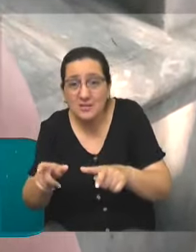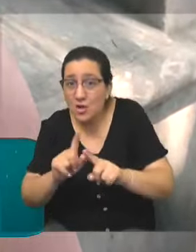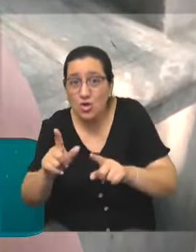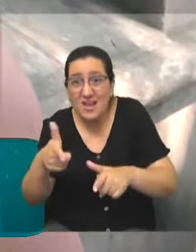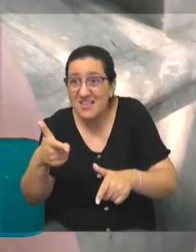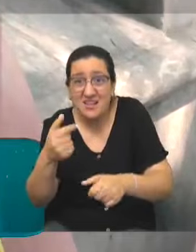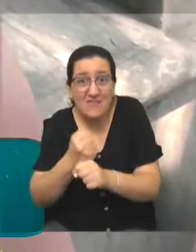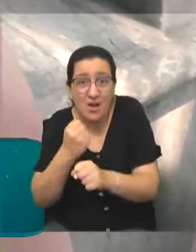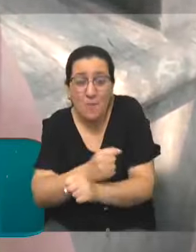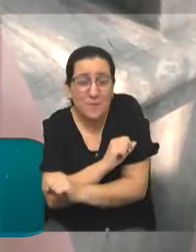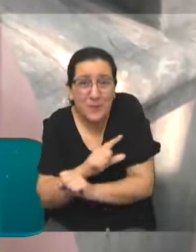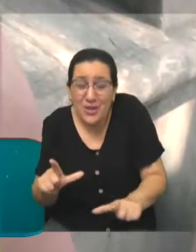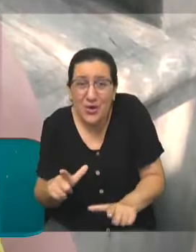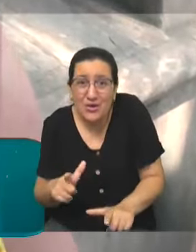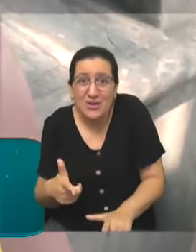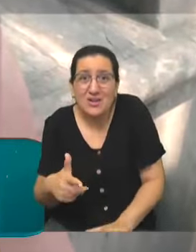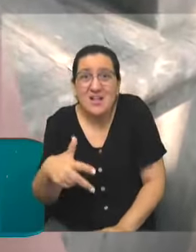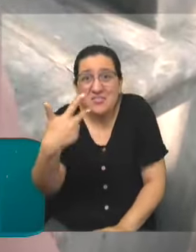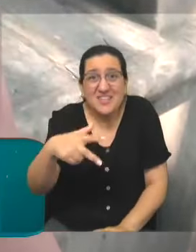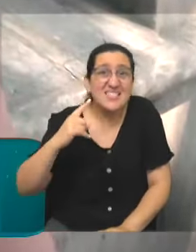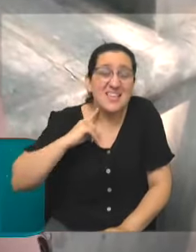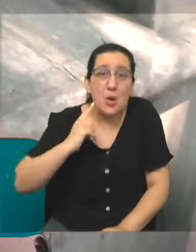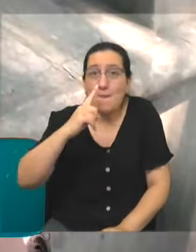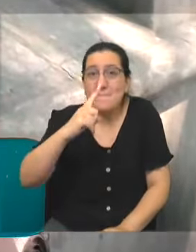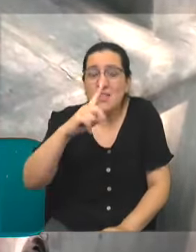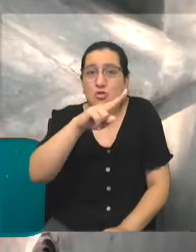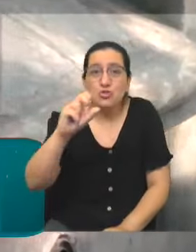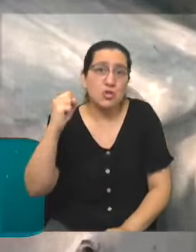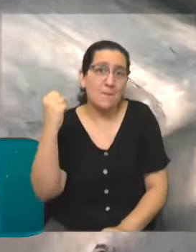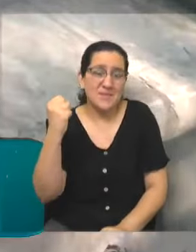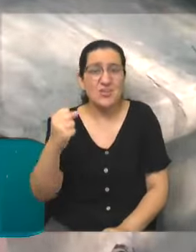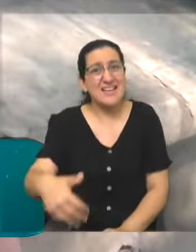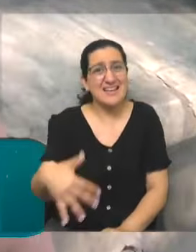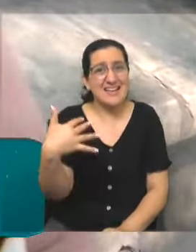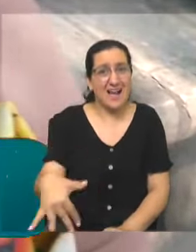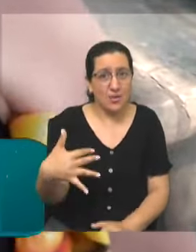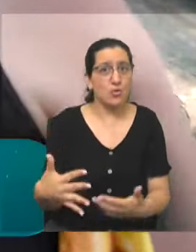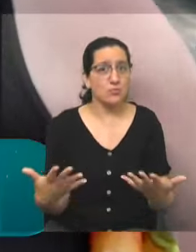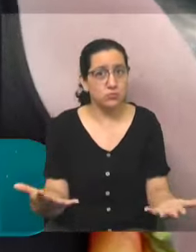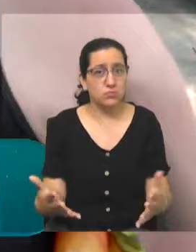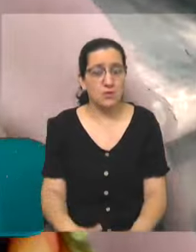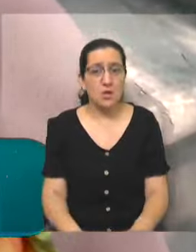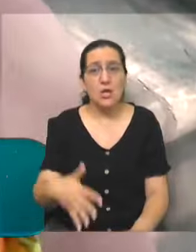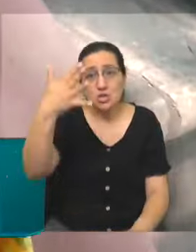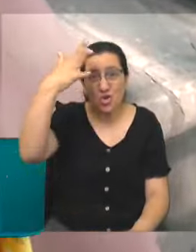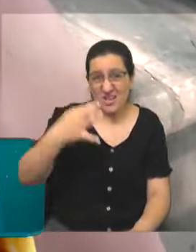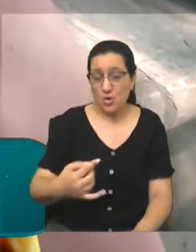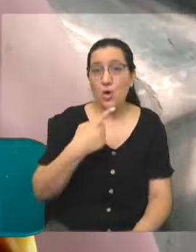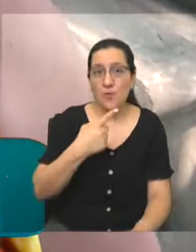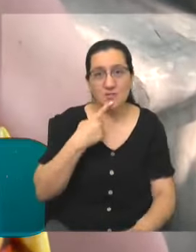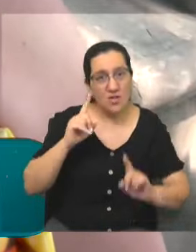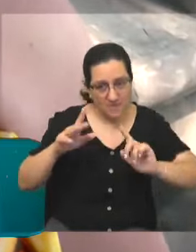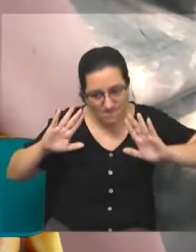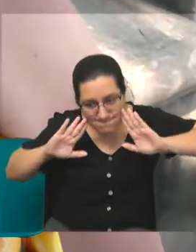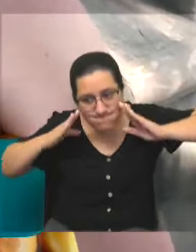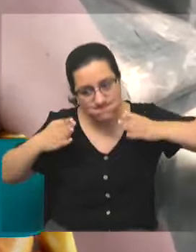caro. Una garrafa de 13 kilos, 1.200 pesos, es caro. ¿Viste? Yo creo que los políticos se tienen que inclinar